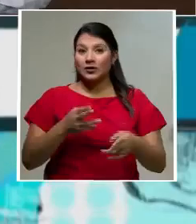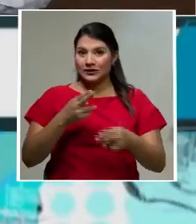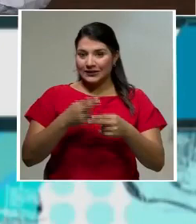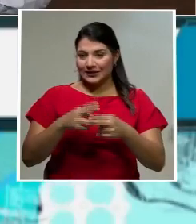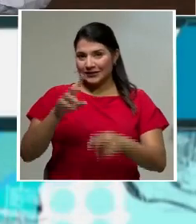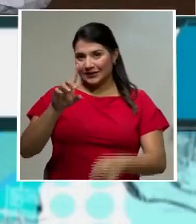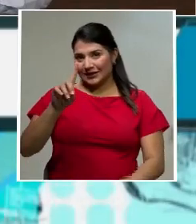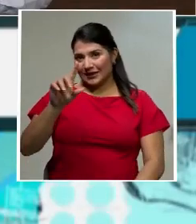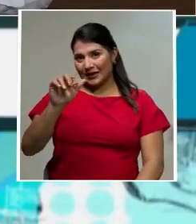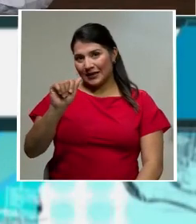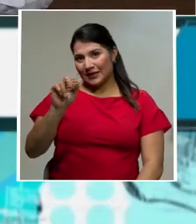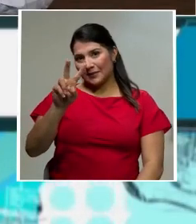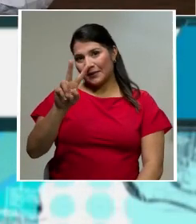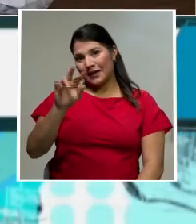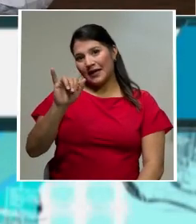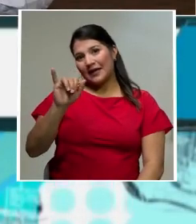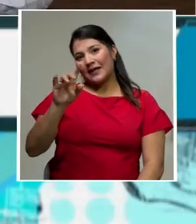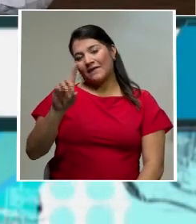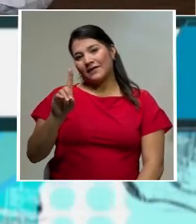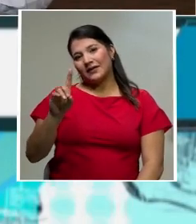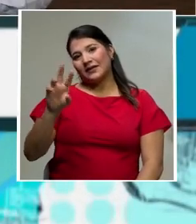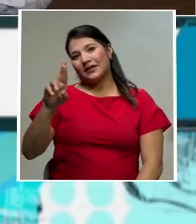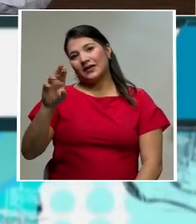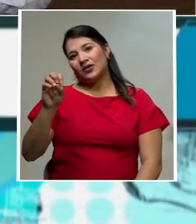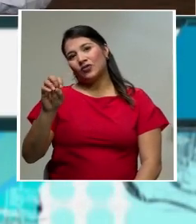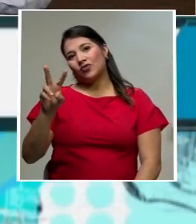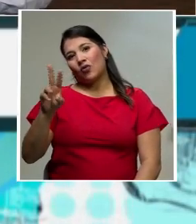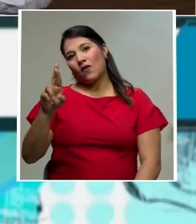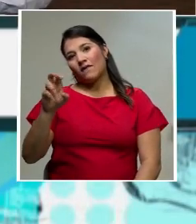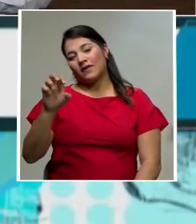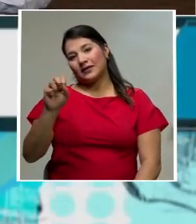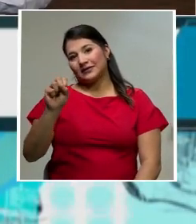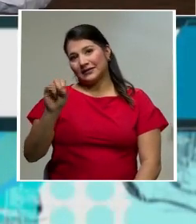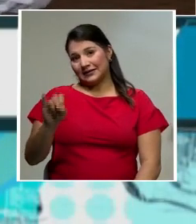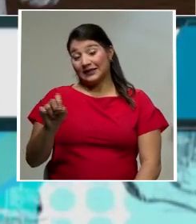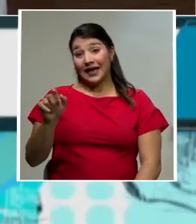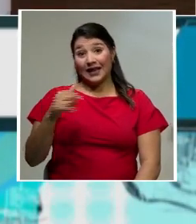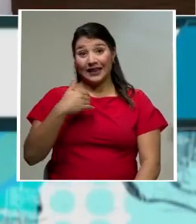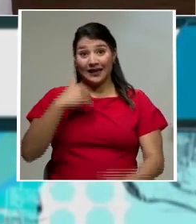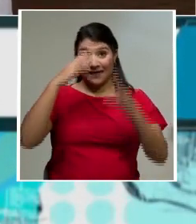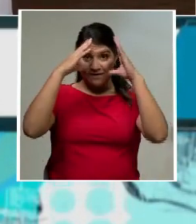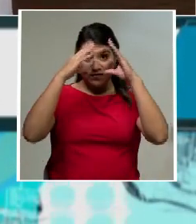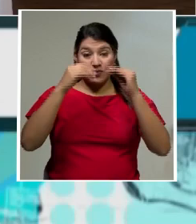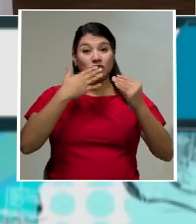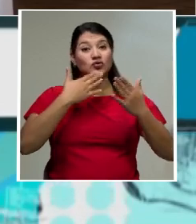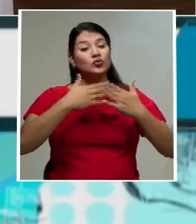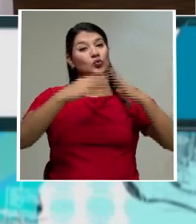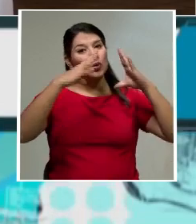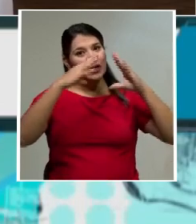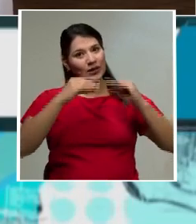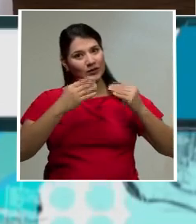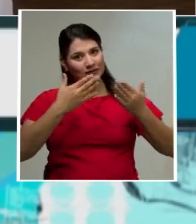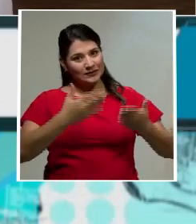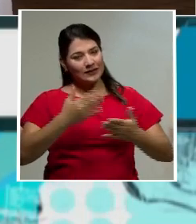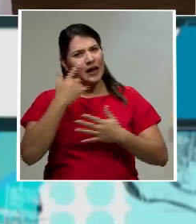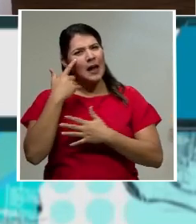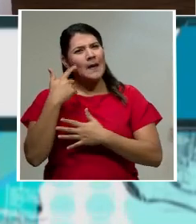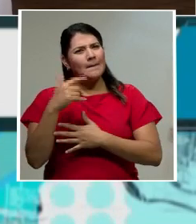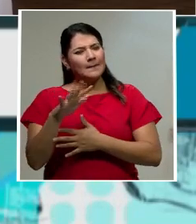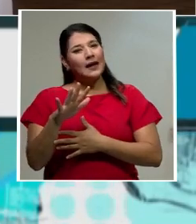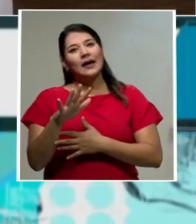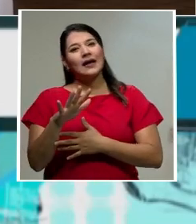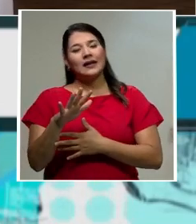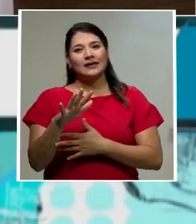Roversi, quien está en el Congreso y nos tiene el relato de lo que allí ocurrió. Buenas noches, David. Parece que el